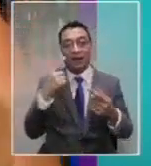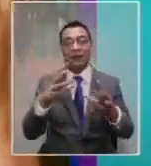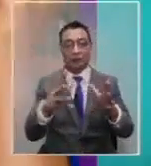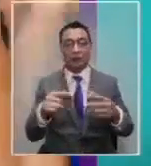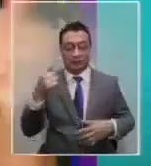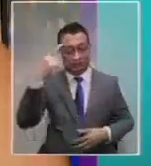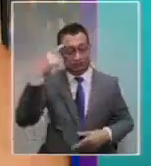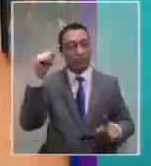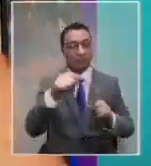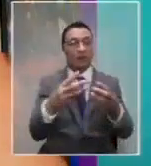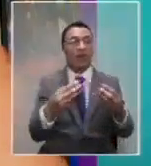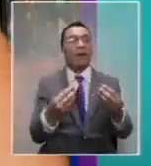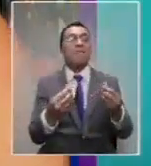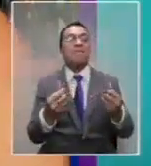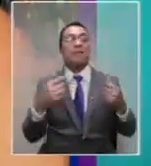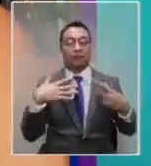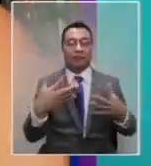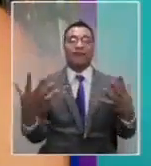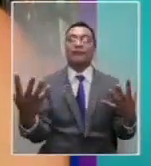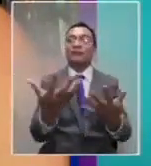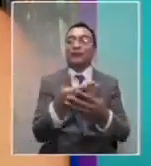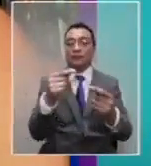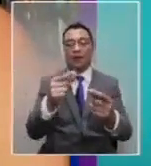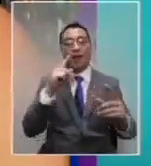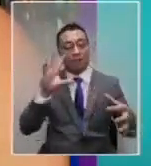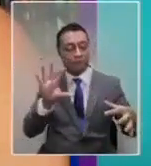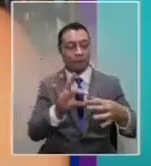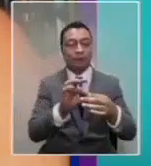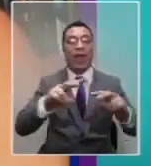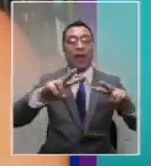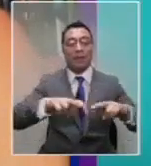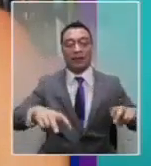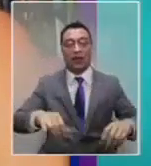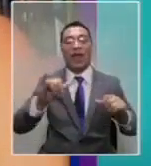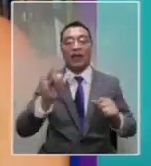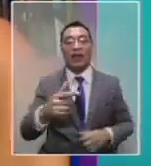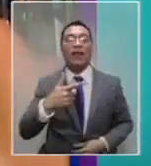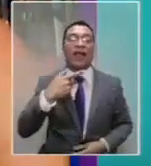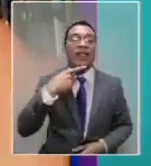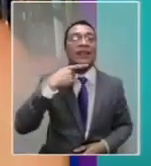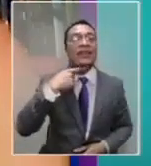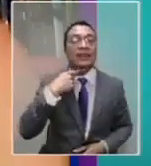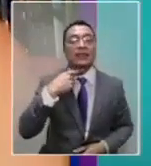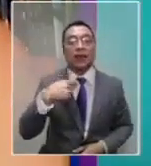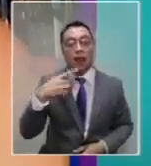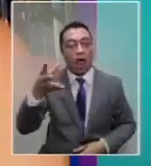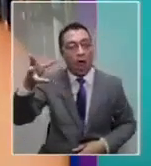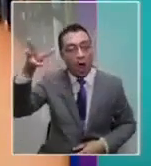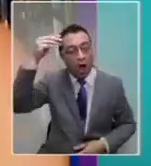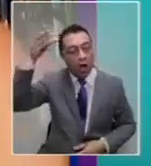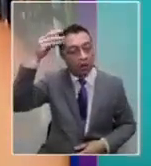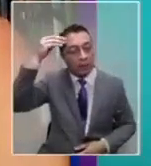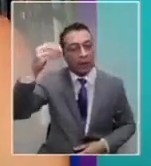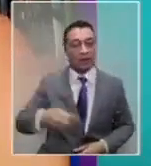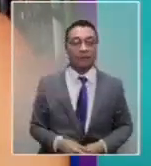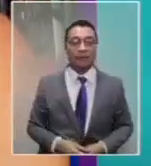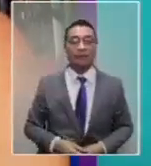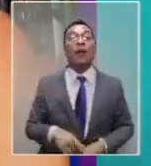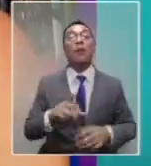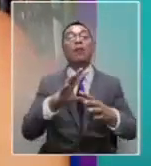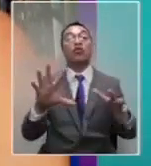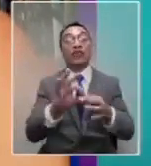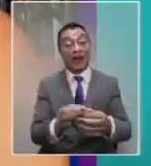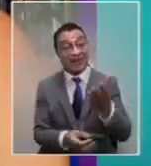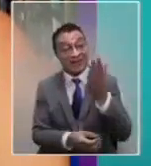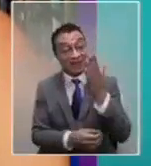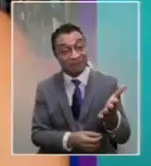este espíritu, ¿no?, que se percibe relacionado a la investigación y al interés por el conocimiento. Bueno, muchas gracias,